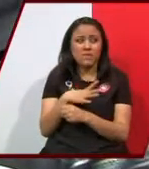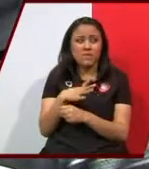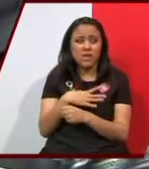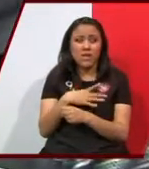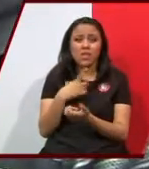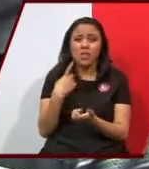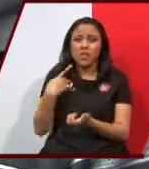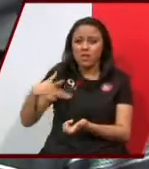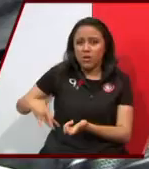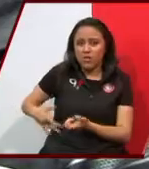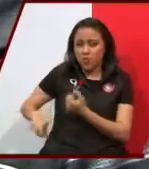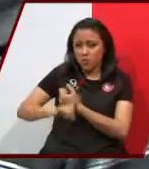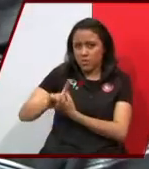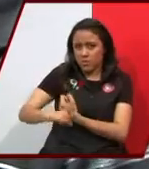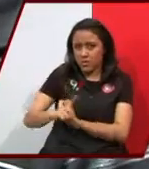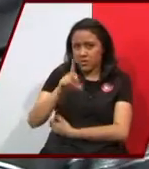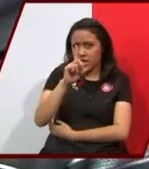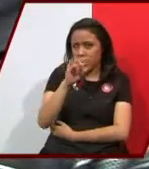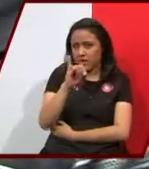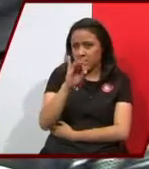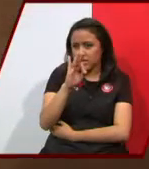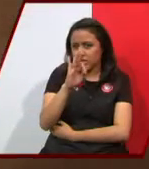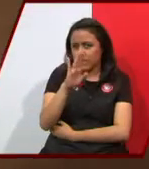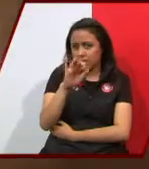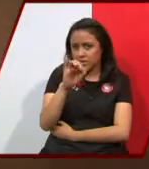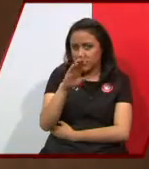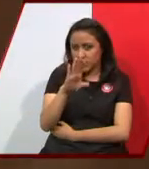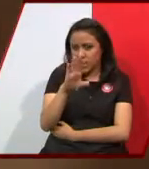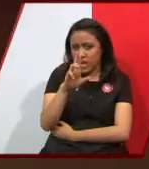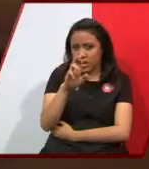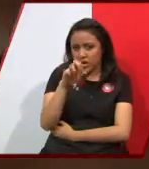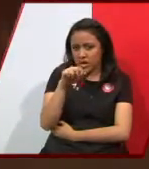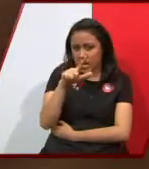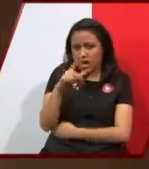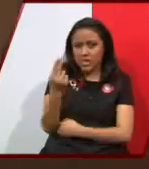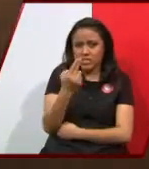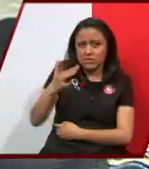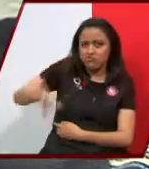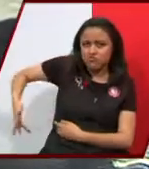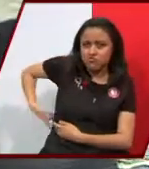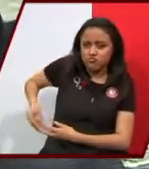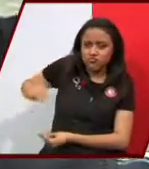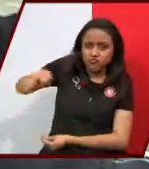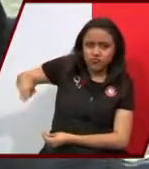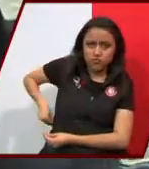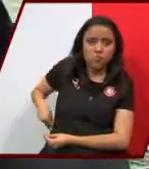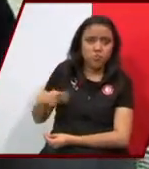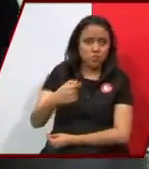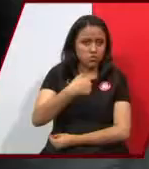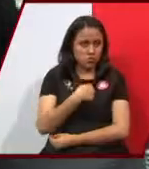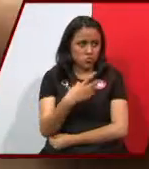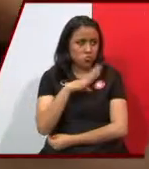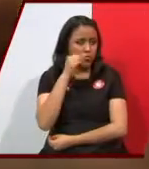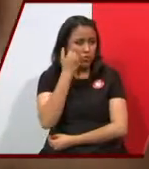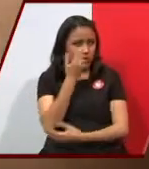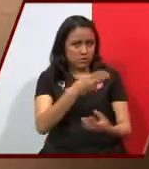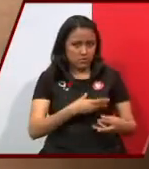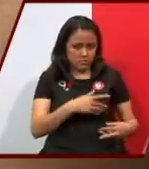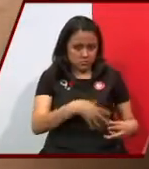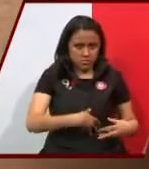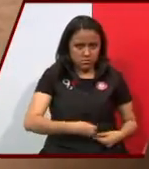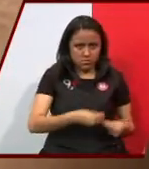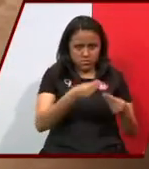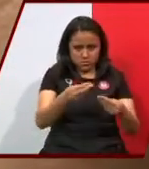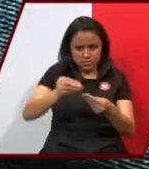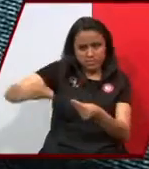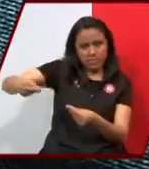deficiencia renal y necesitaría un trasplante de riñón. Nos cuenta que será él mismo quien donará el riñón a su hermana. Ya